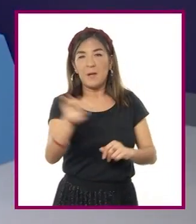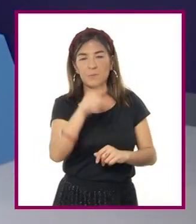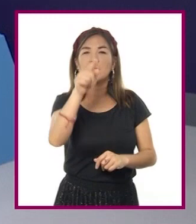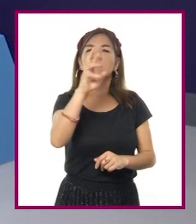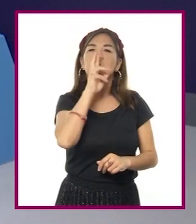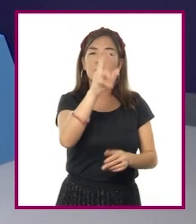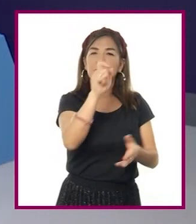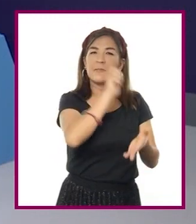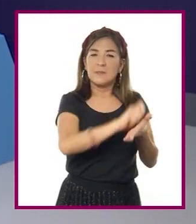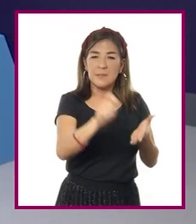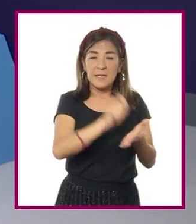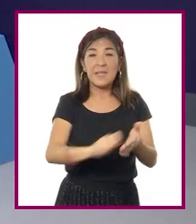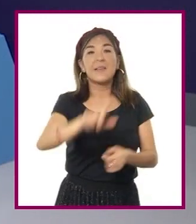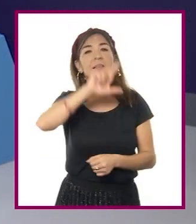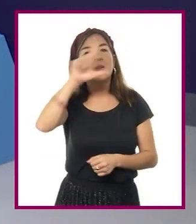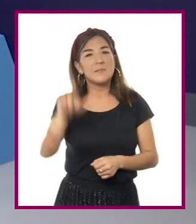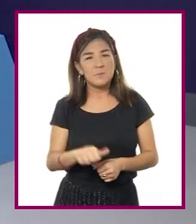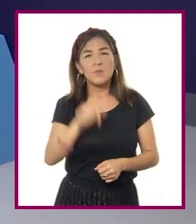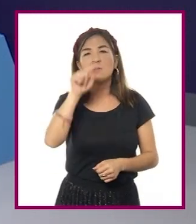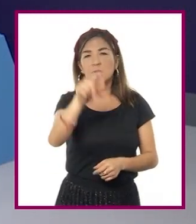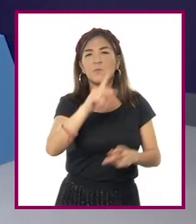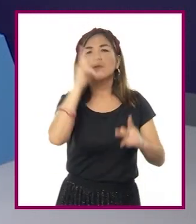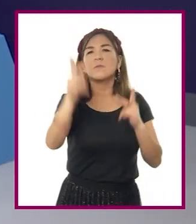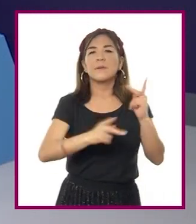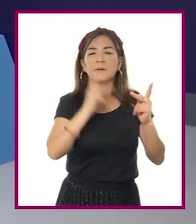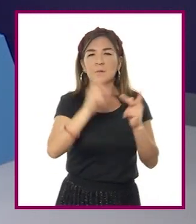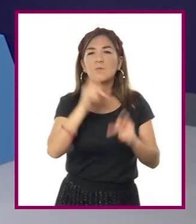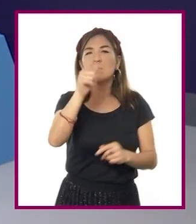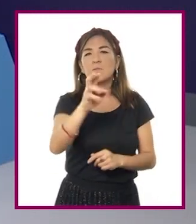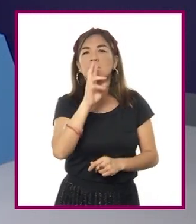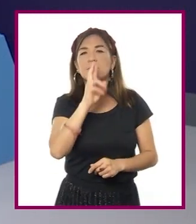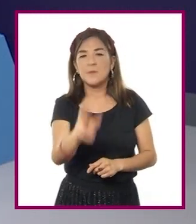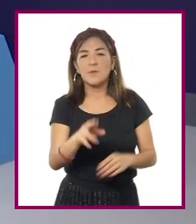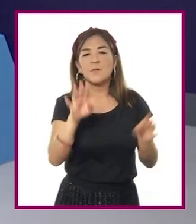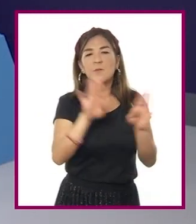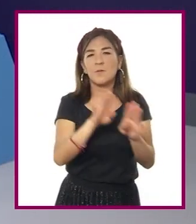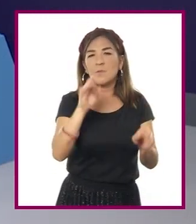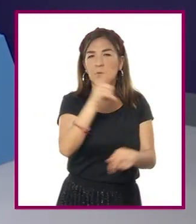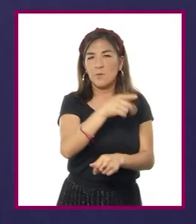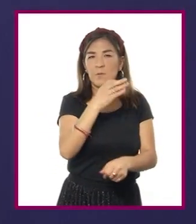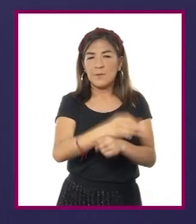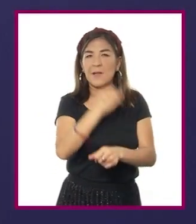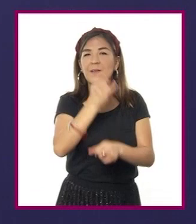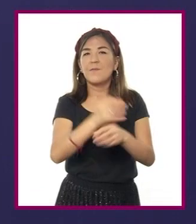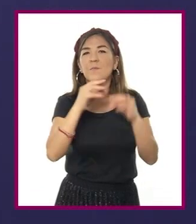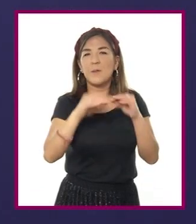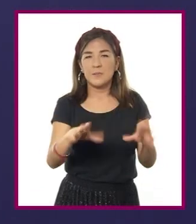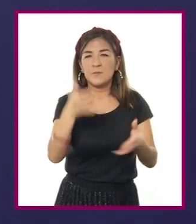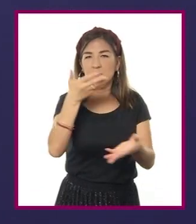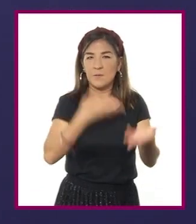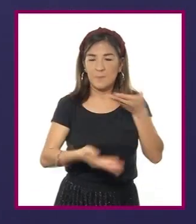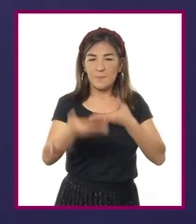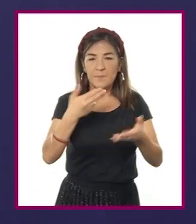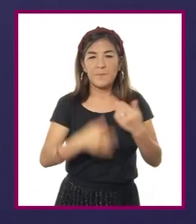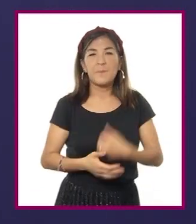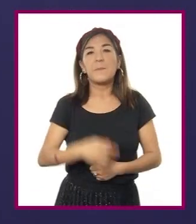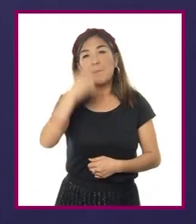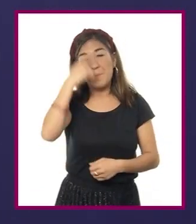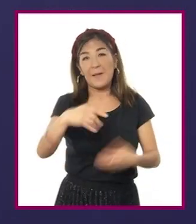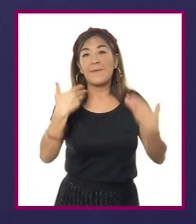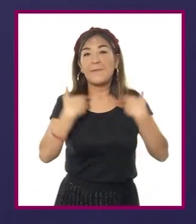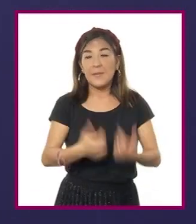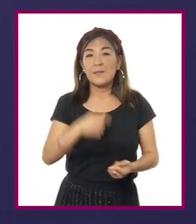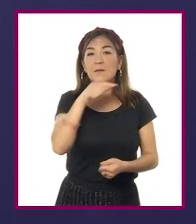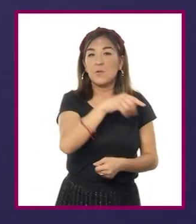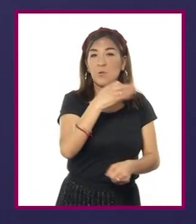que, posteriormente, comparen lo que contestaron con la información que se les compartirá. Para comprender mejor